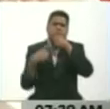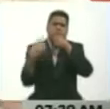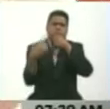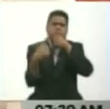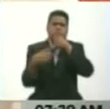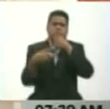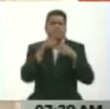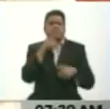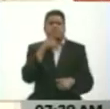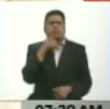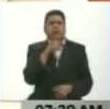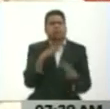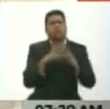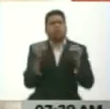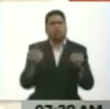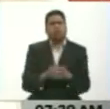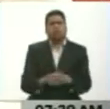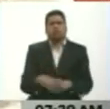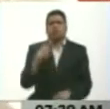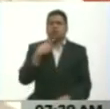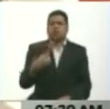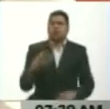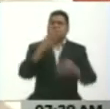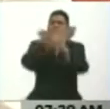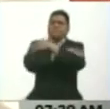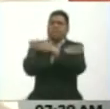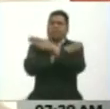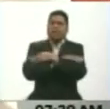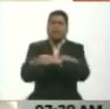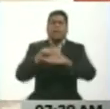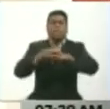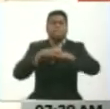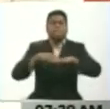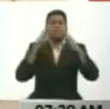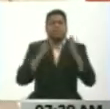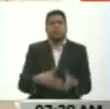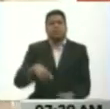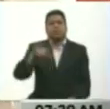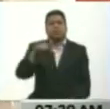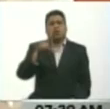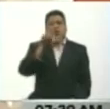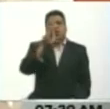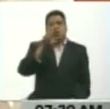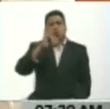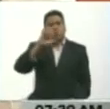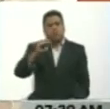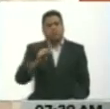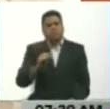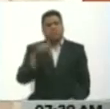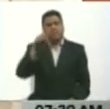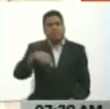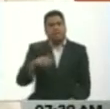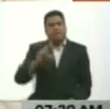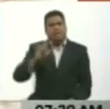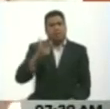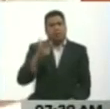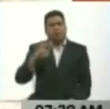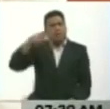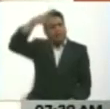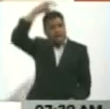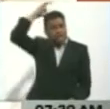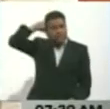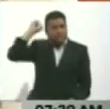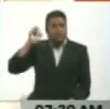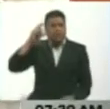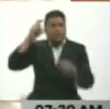clarificó, y de verdad yo quiero públicamente felicitar al ministro Luis Marcano y felicitar a la canciller Delcy Rodríguez, porque lograron con